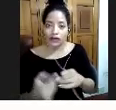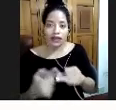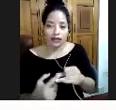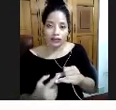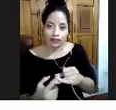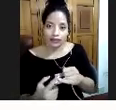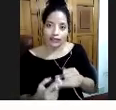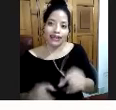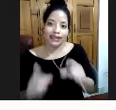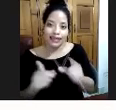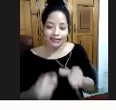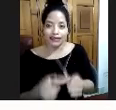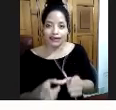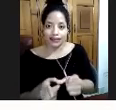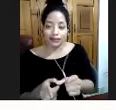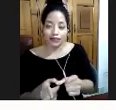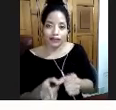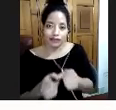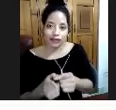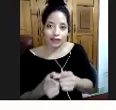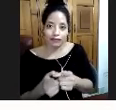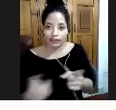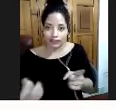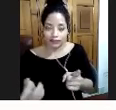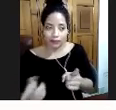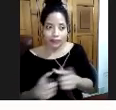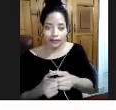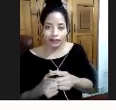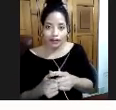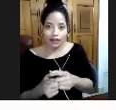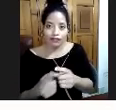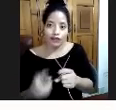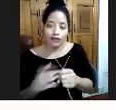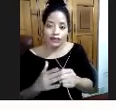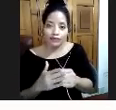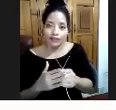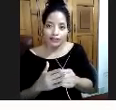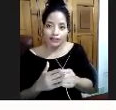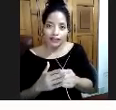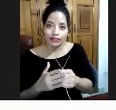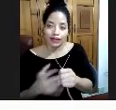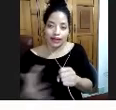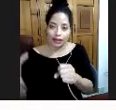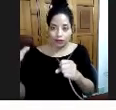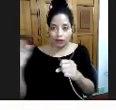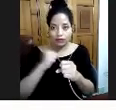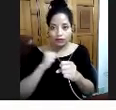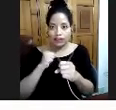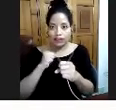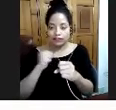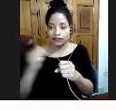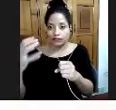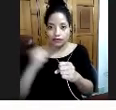electrónico y contraseña, ese ataque en específico se llama phishing, ¿no? Entonces, lo que realmente está haciendo es capturando